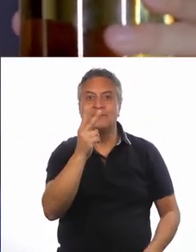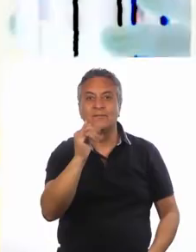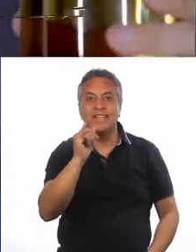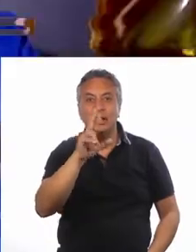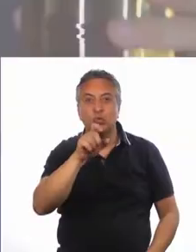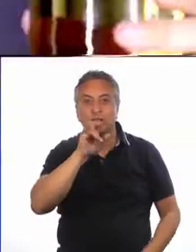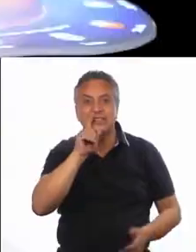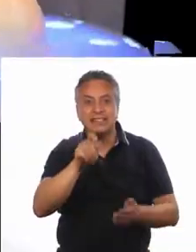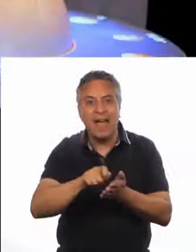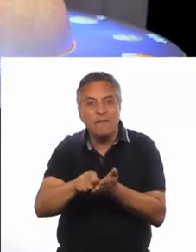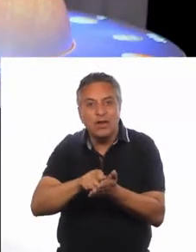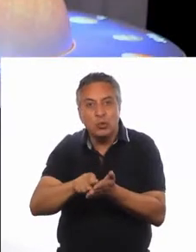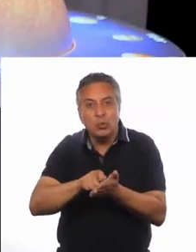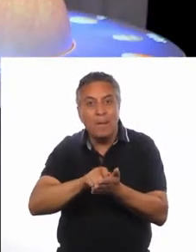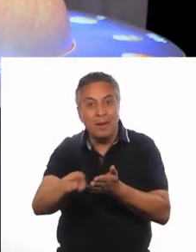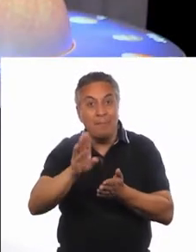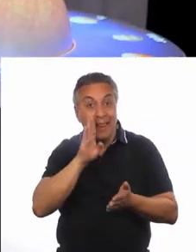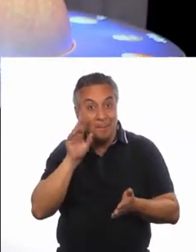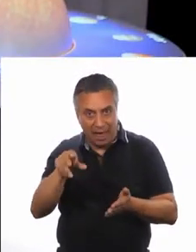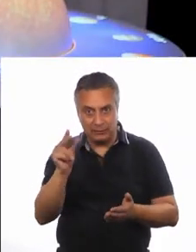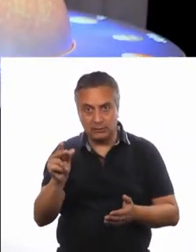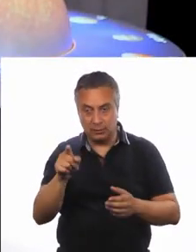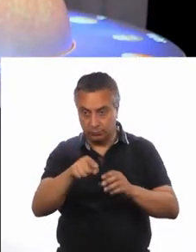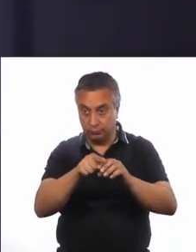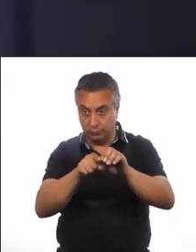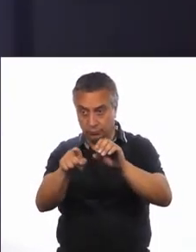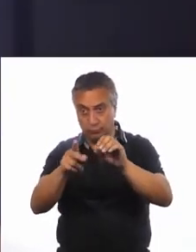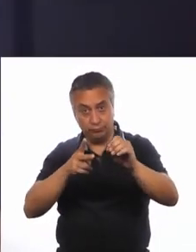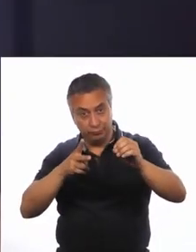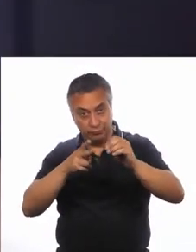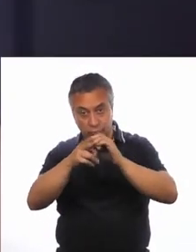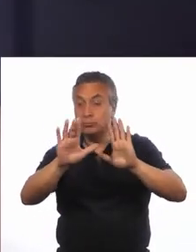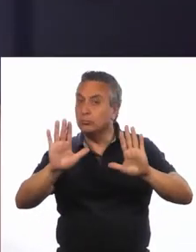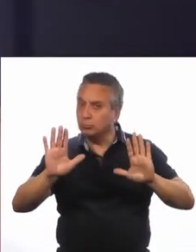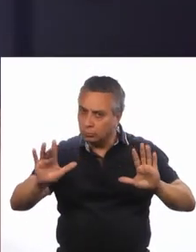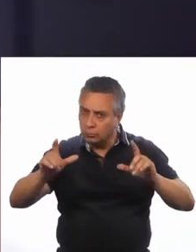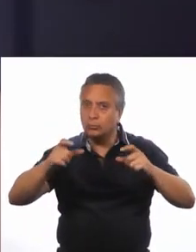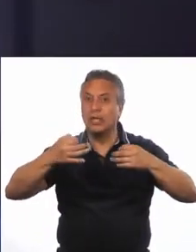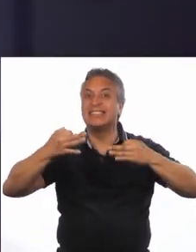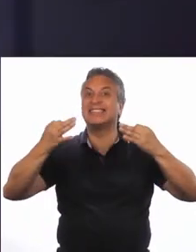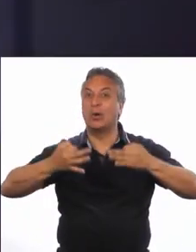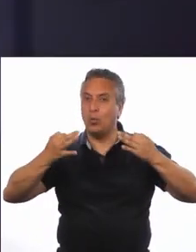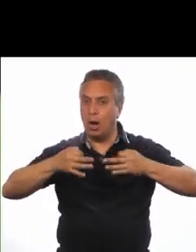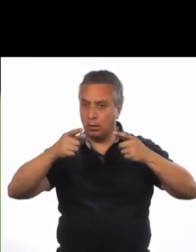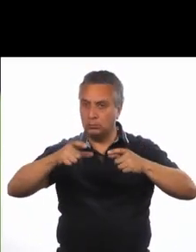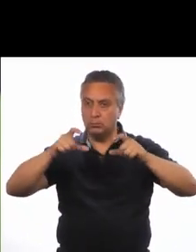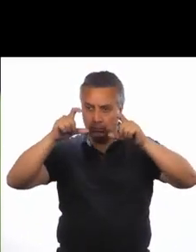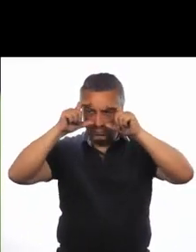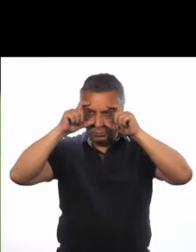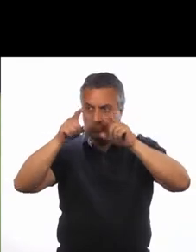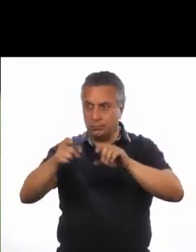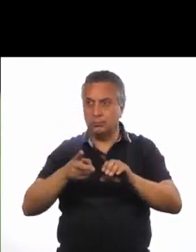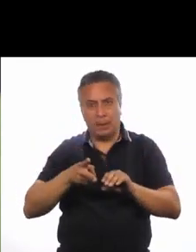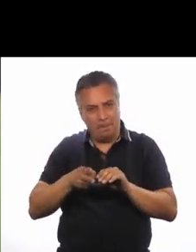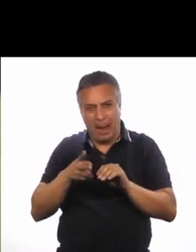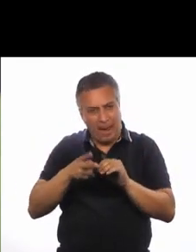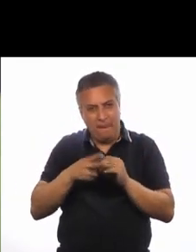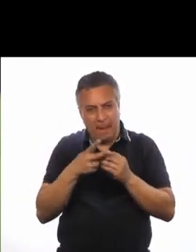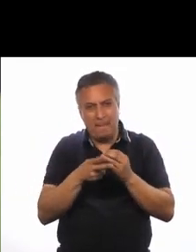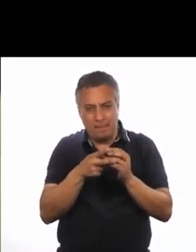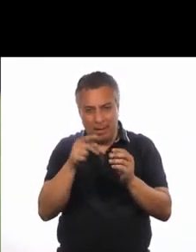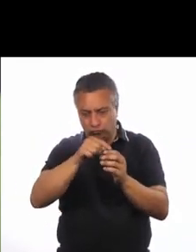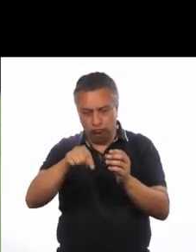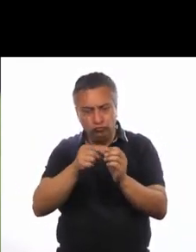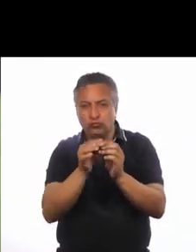limpiarlo como vamos a recortar la viruta ya seguridad ante todo usando unas tijeras vamos a cortar esta viruta